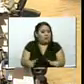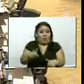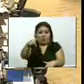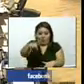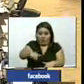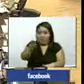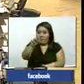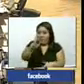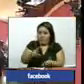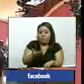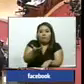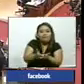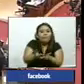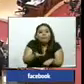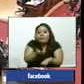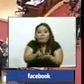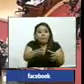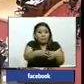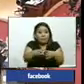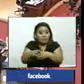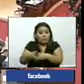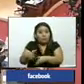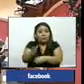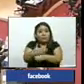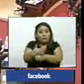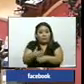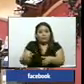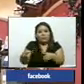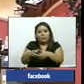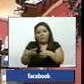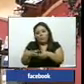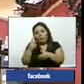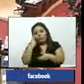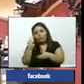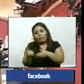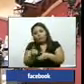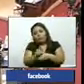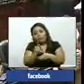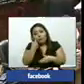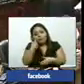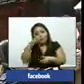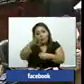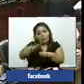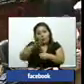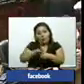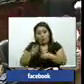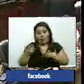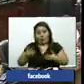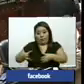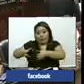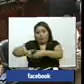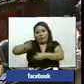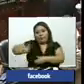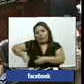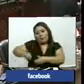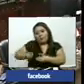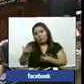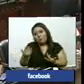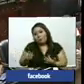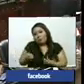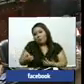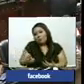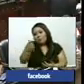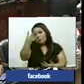este miércoles a los partidos políticos y a la Junta de Vigilancia. Los magistrados esperan reunirse en los próximos días con